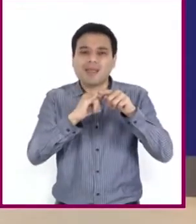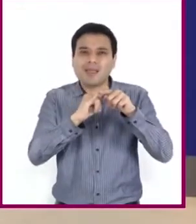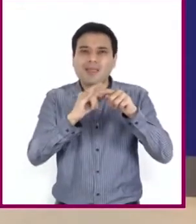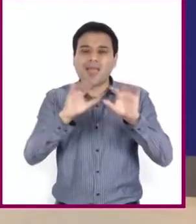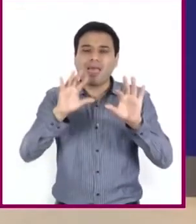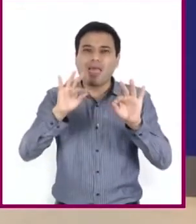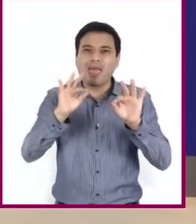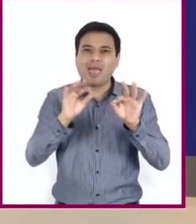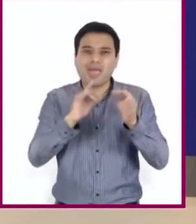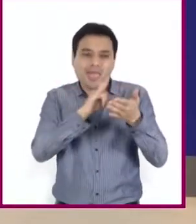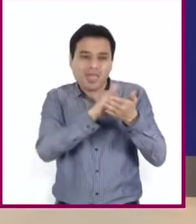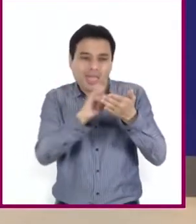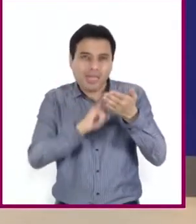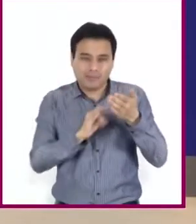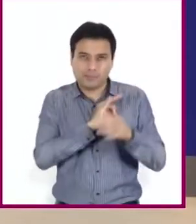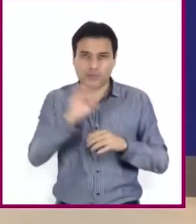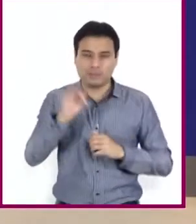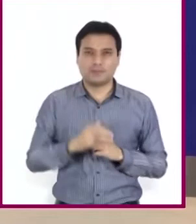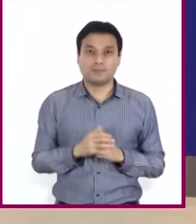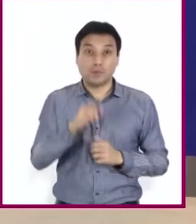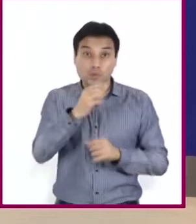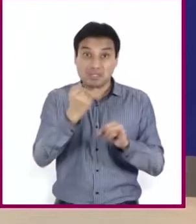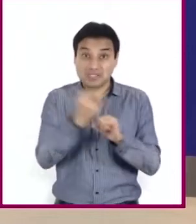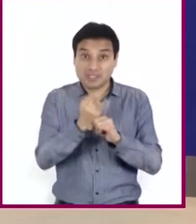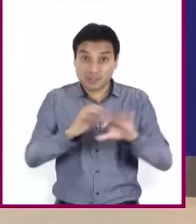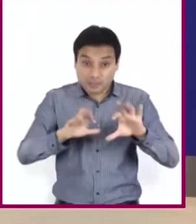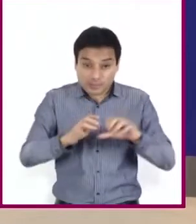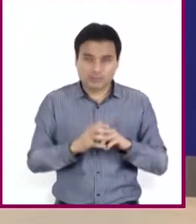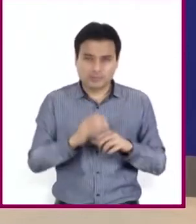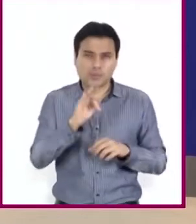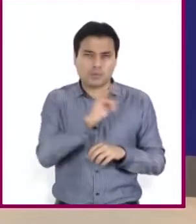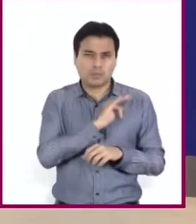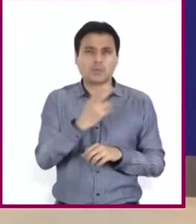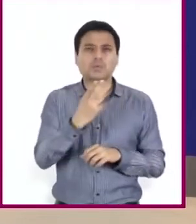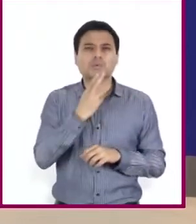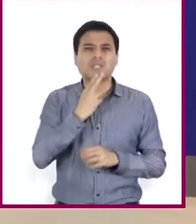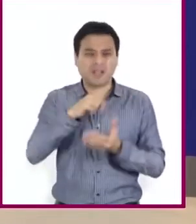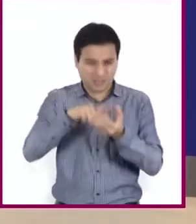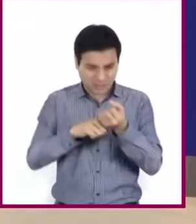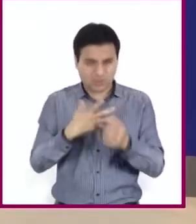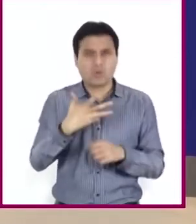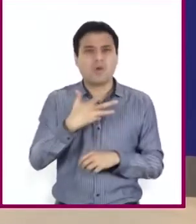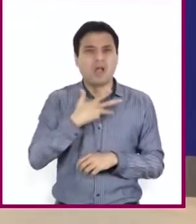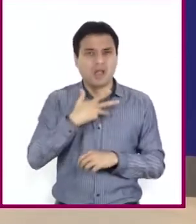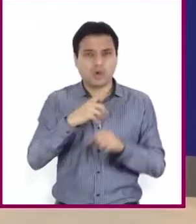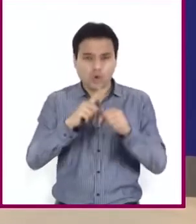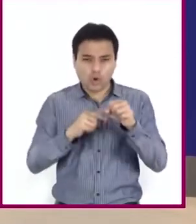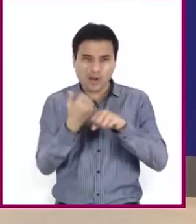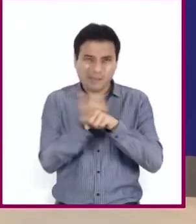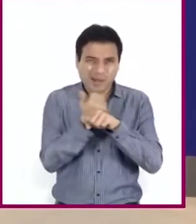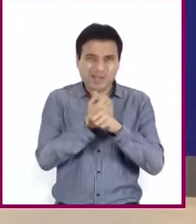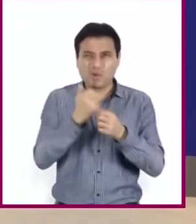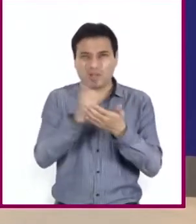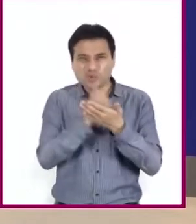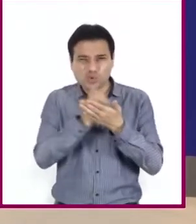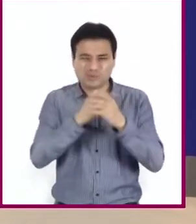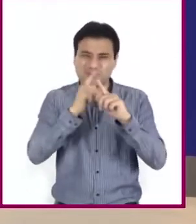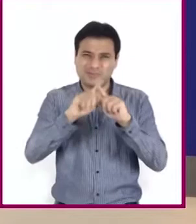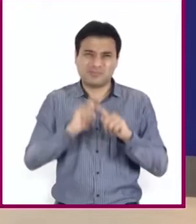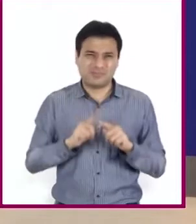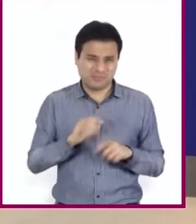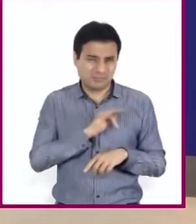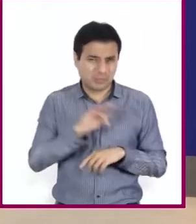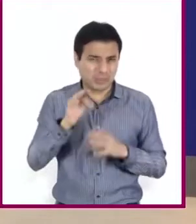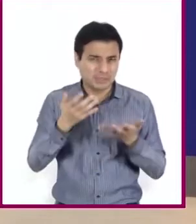si están trabajando con un texto digital, pueden usar las herramientas que los procesadores de texto ofrecen, como el resaltado con